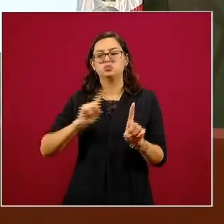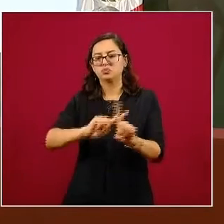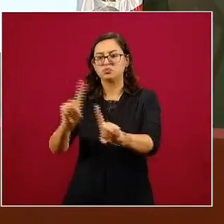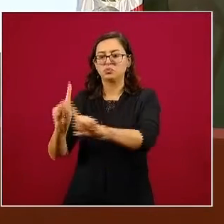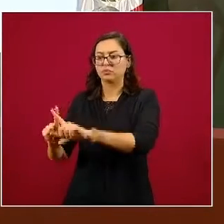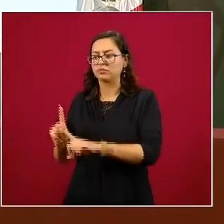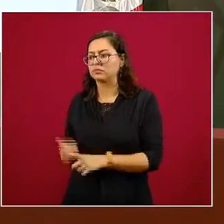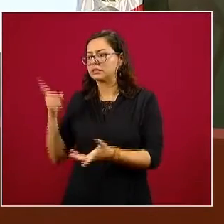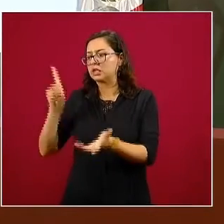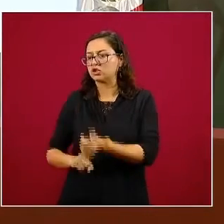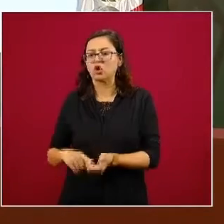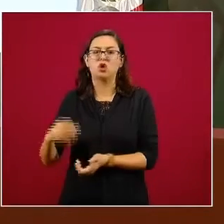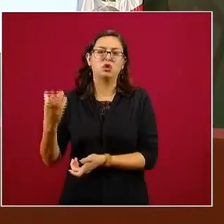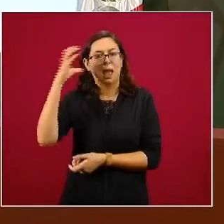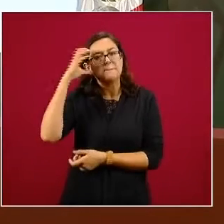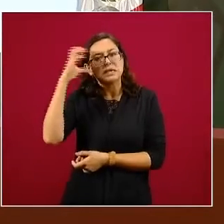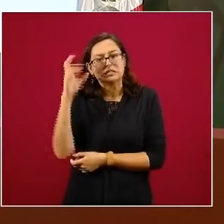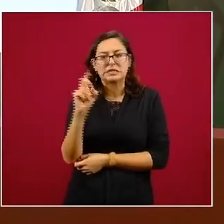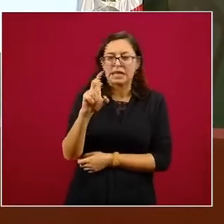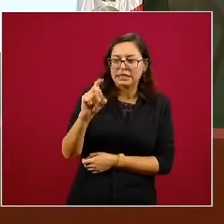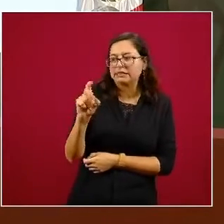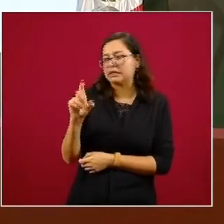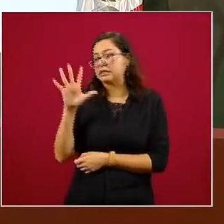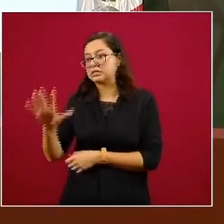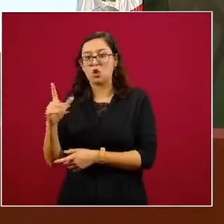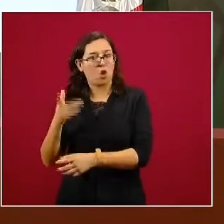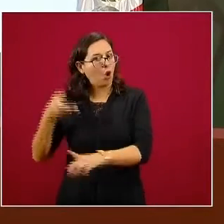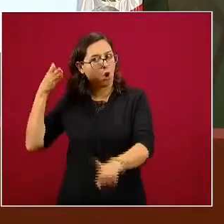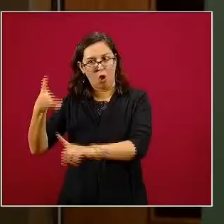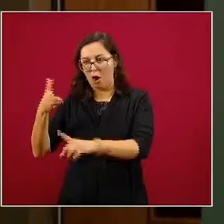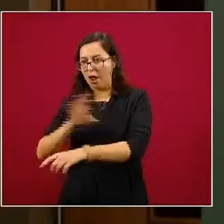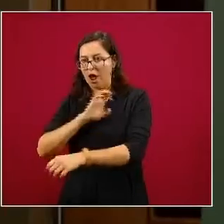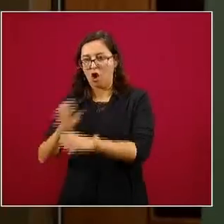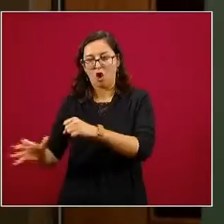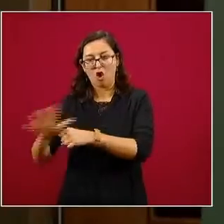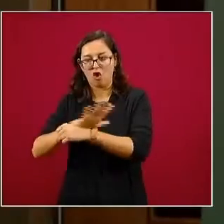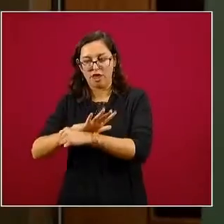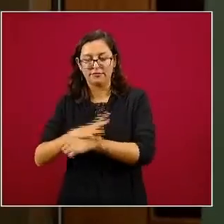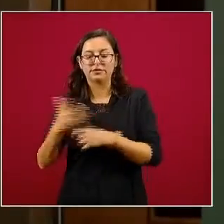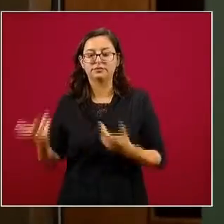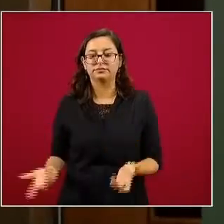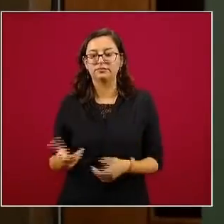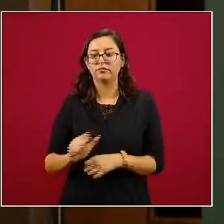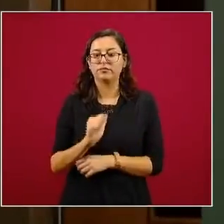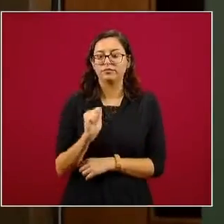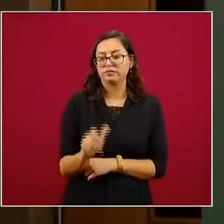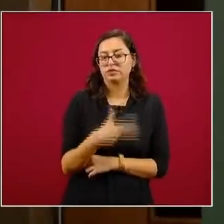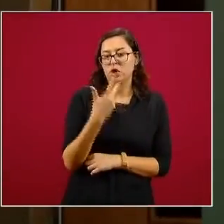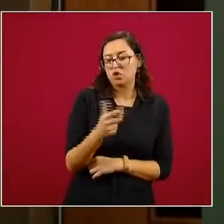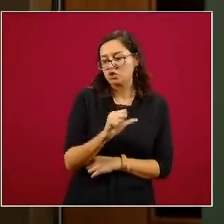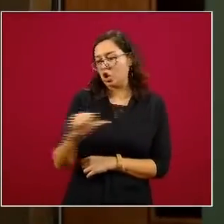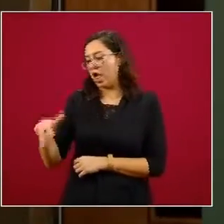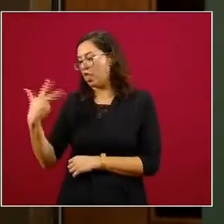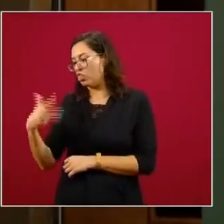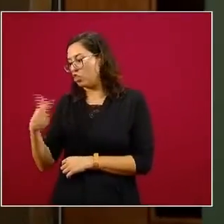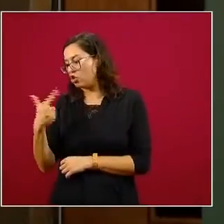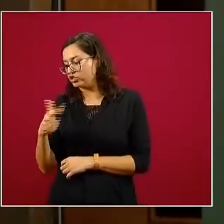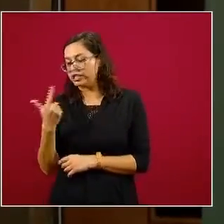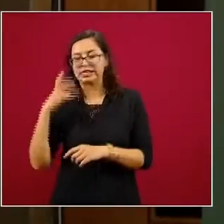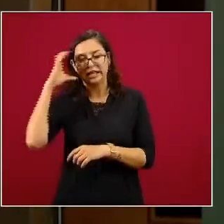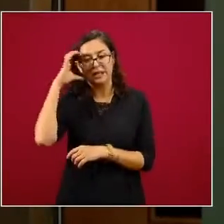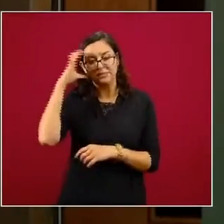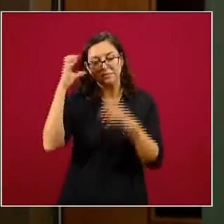Además, hoy nos acompaña Cristian Morales de la OPS y si pueden pasar a la siguiente. Justo esta mañana